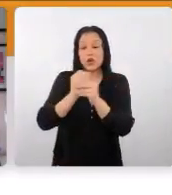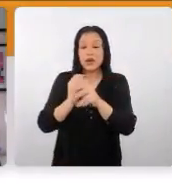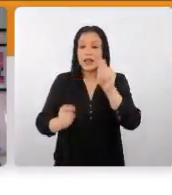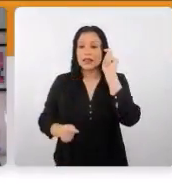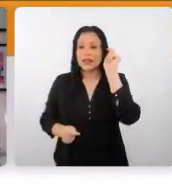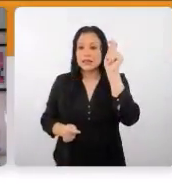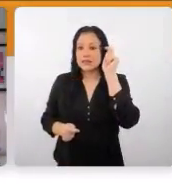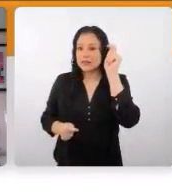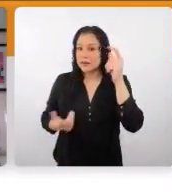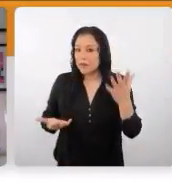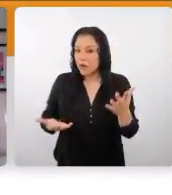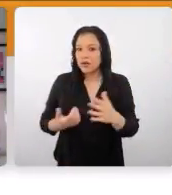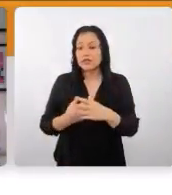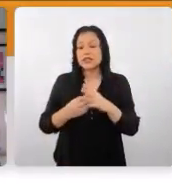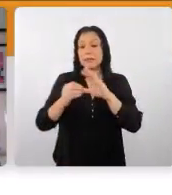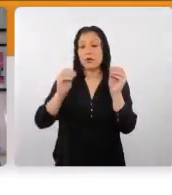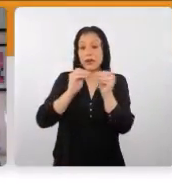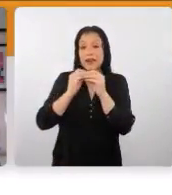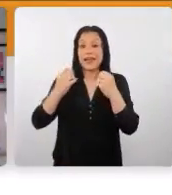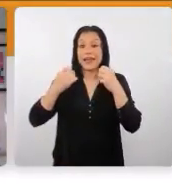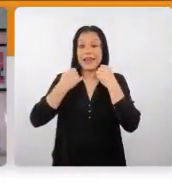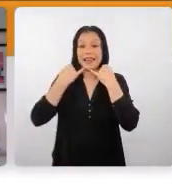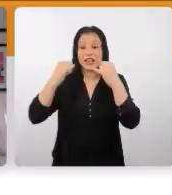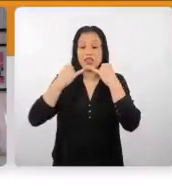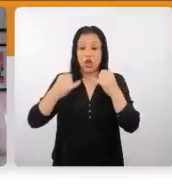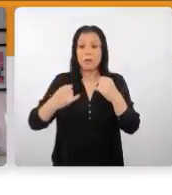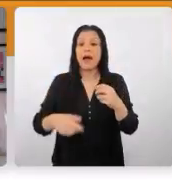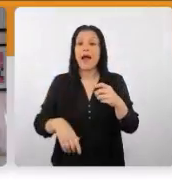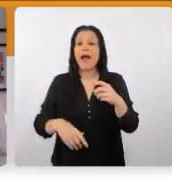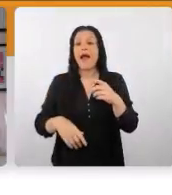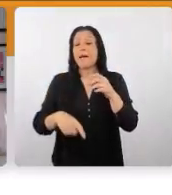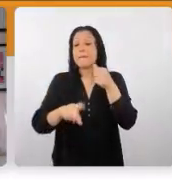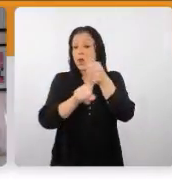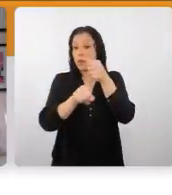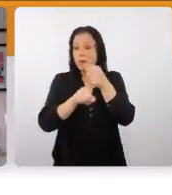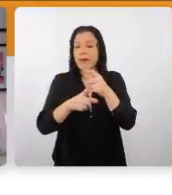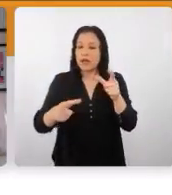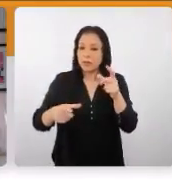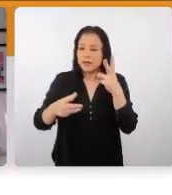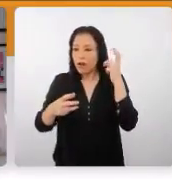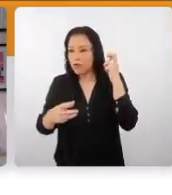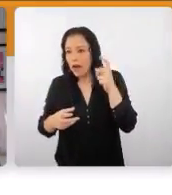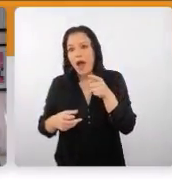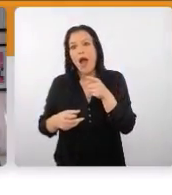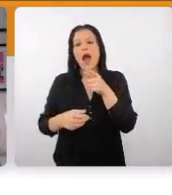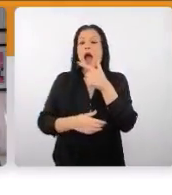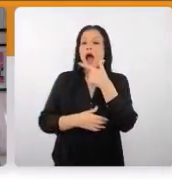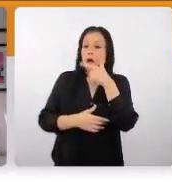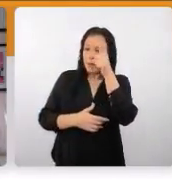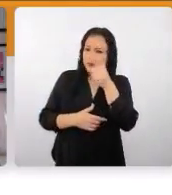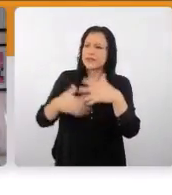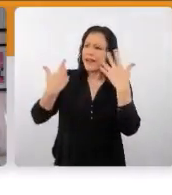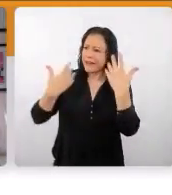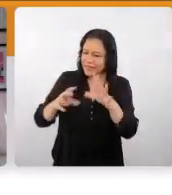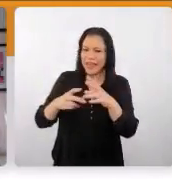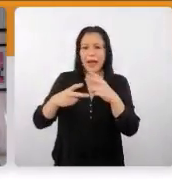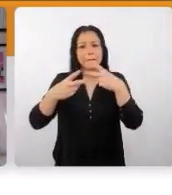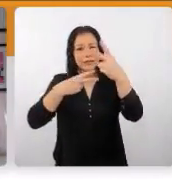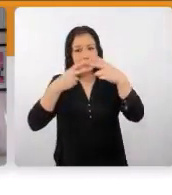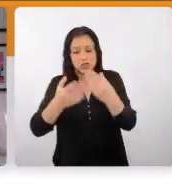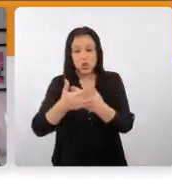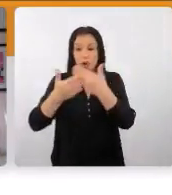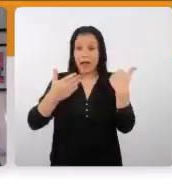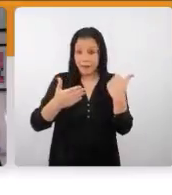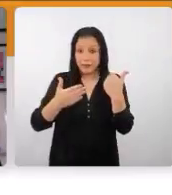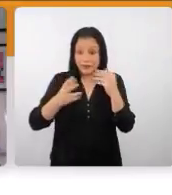poder incluir testimonios en alemán para que ellos puedan escuchar desde una persona que ya ha visitado nuestro país, cómo